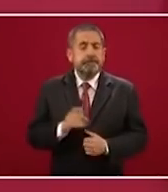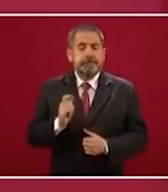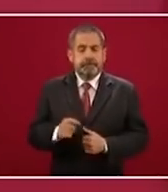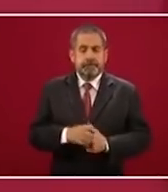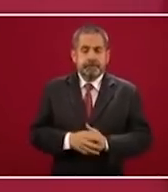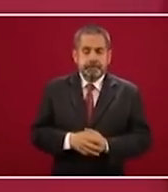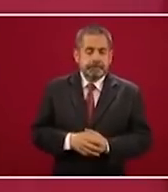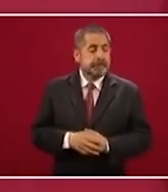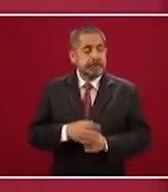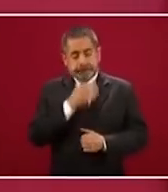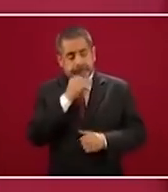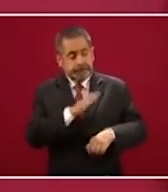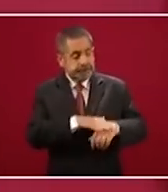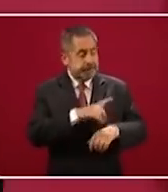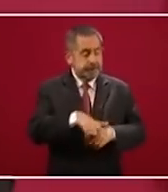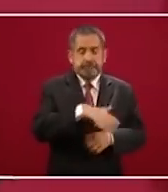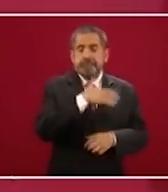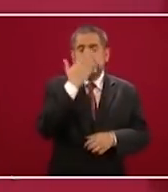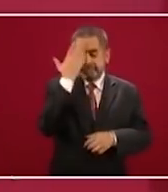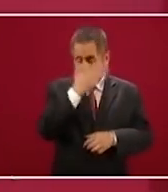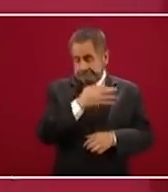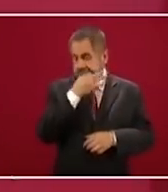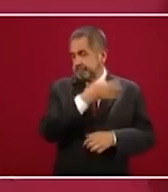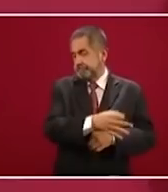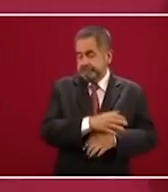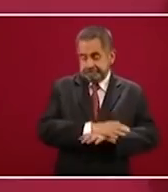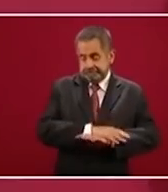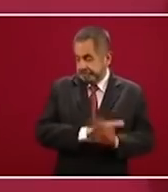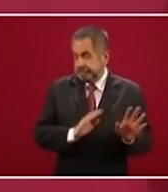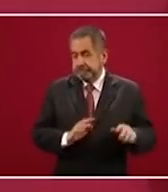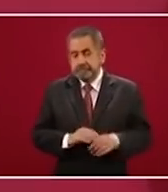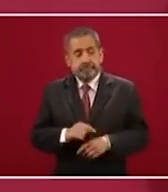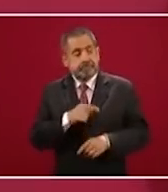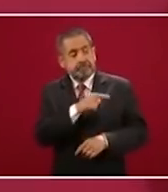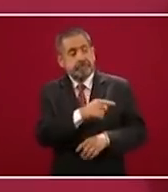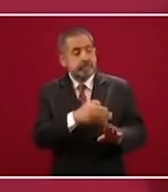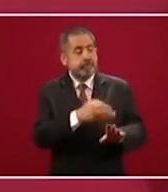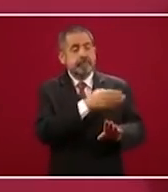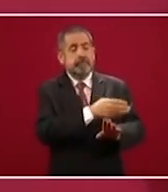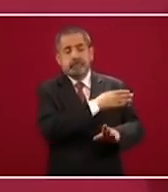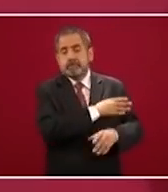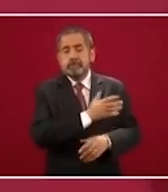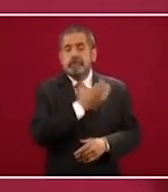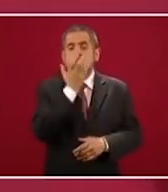se convenzan los que estaban acostumbrados a robar